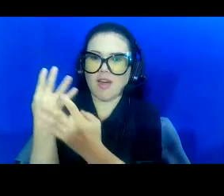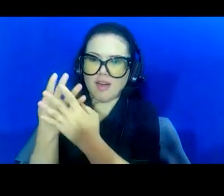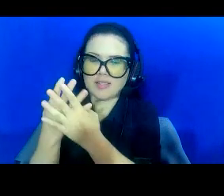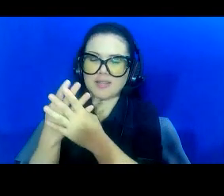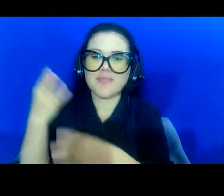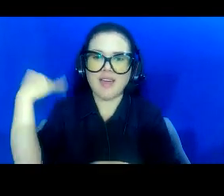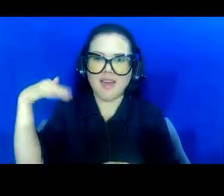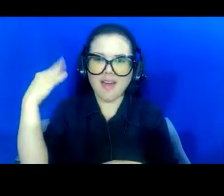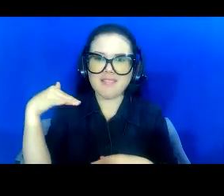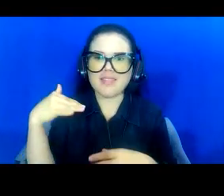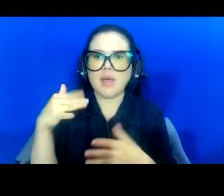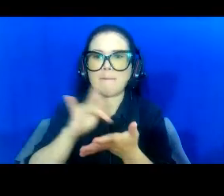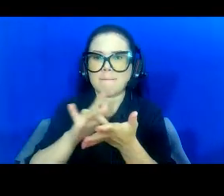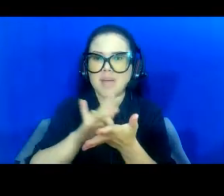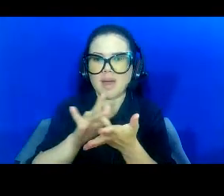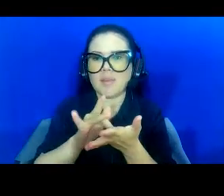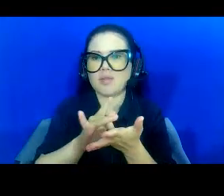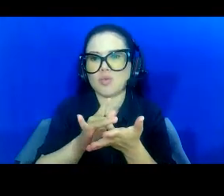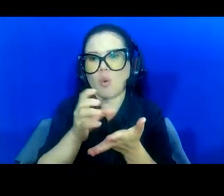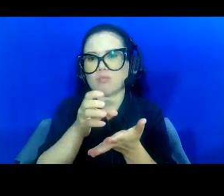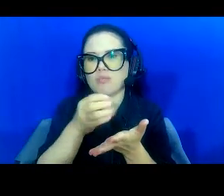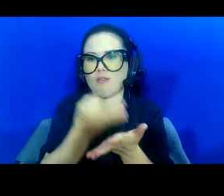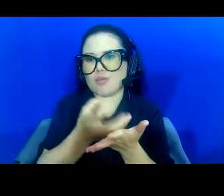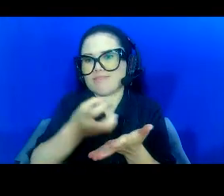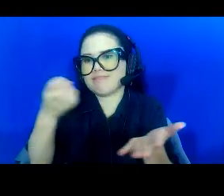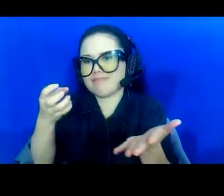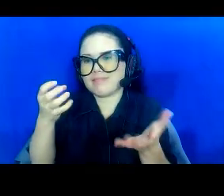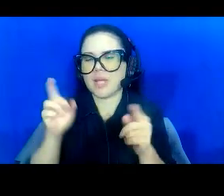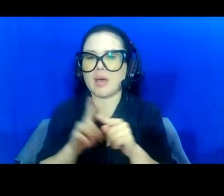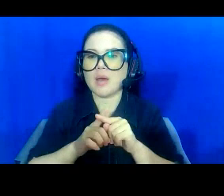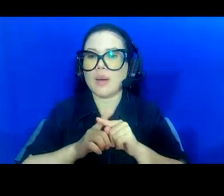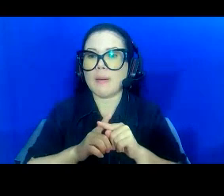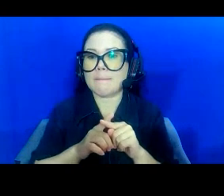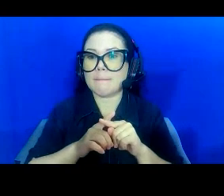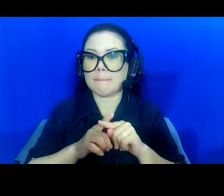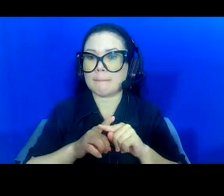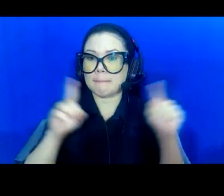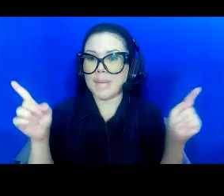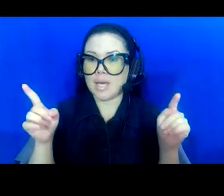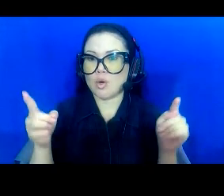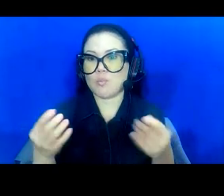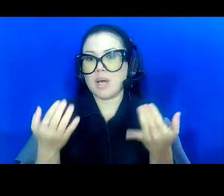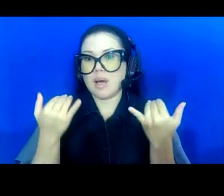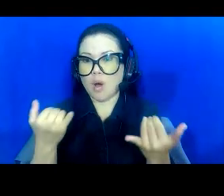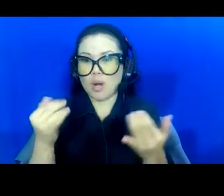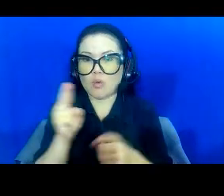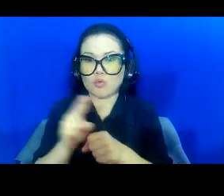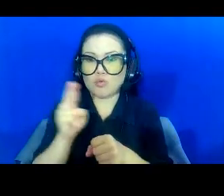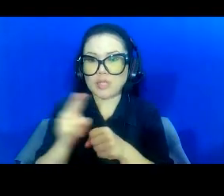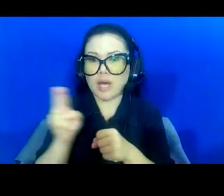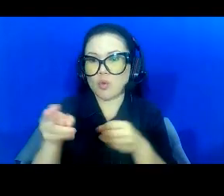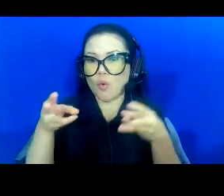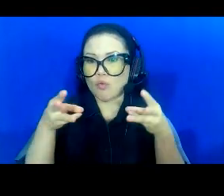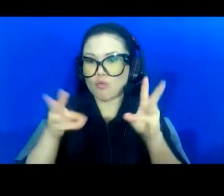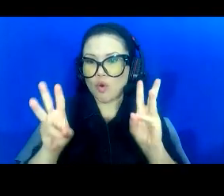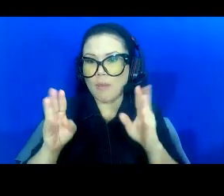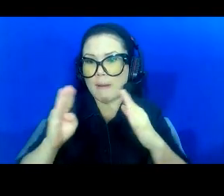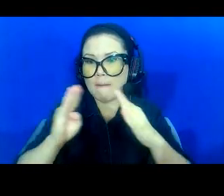pero apostaron a la comunidad terapéutica, un modelo que no tiene ningún tipo de base científica y es extremadamente